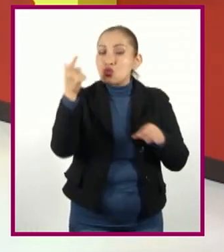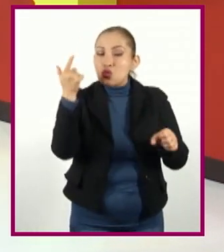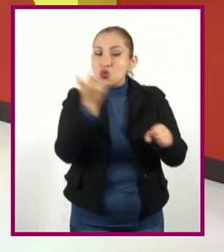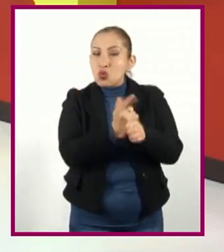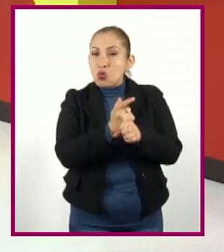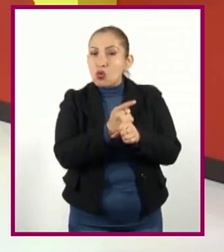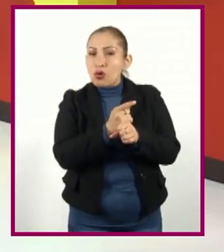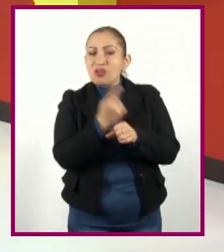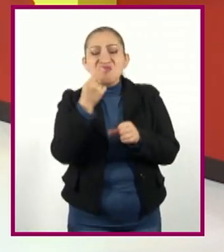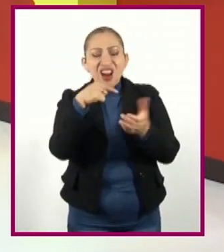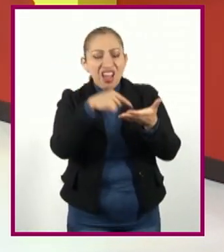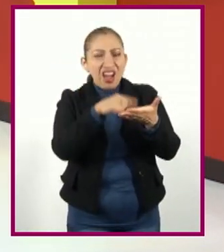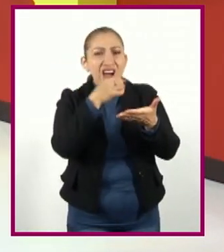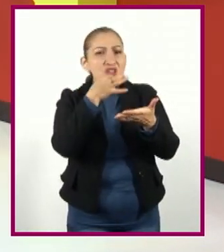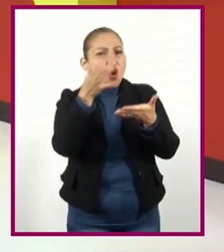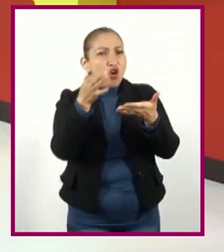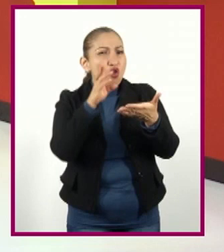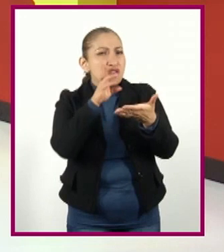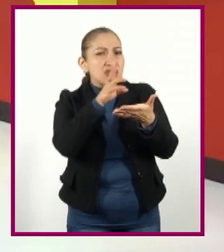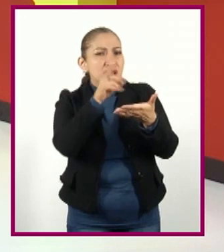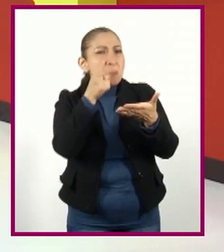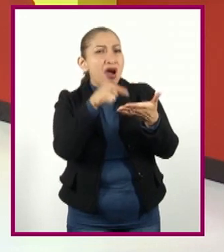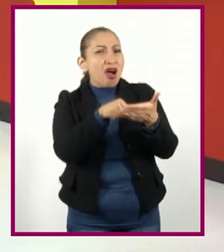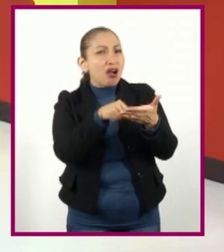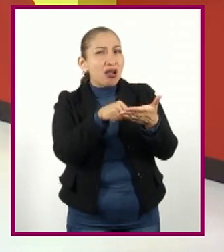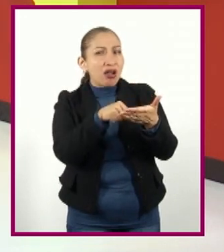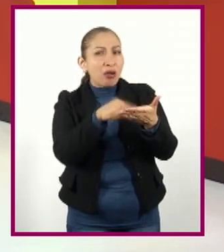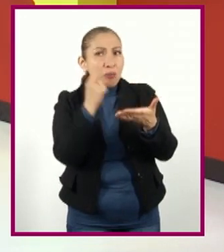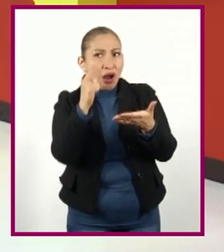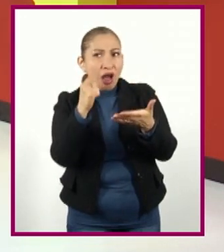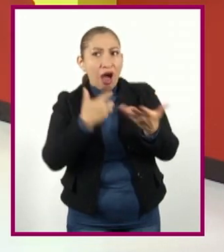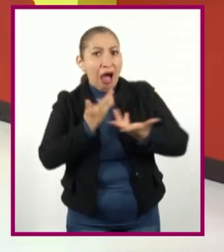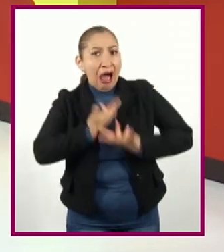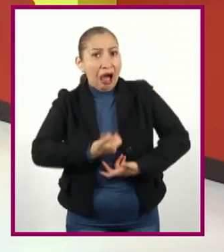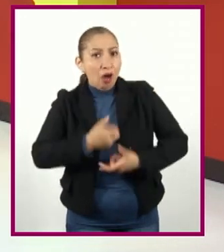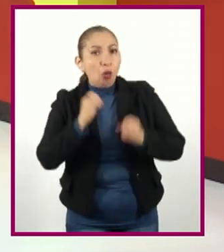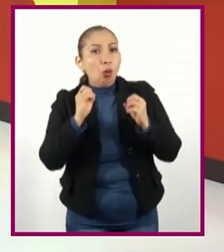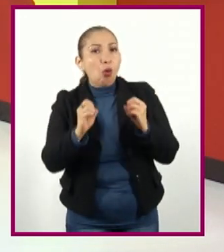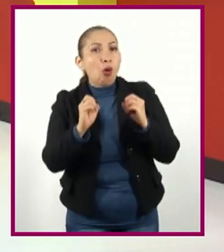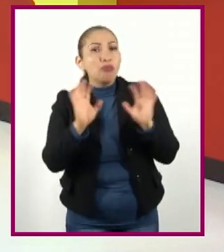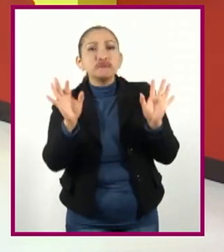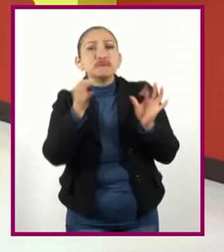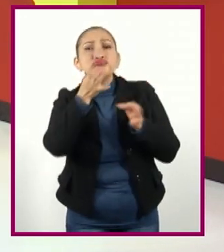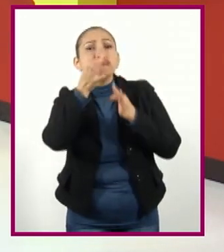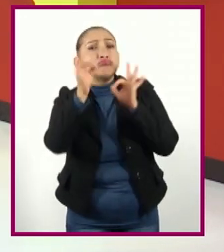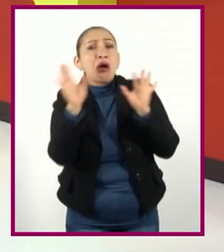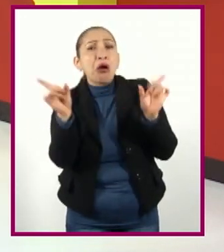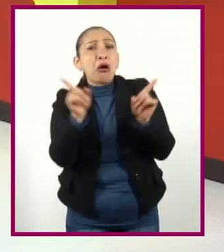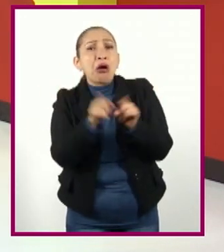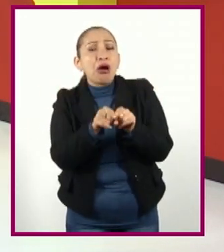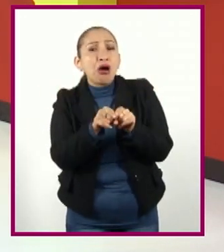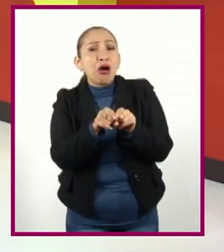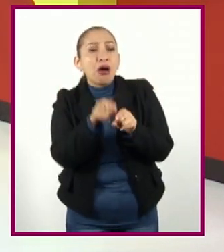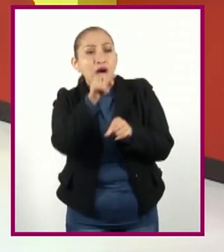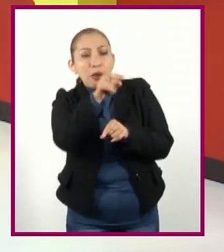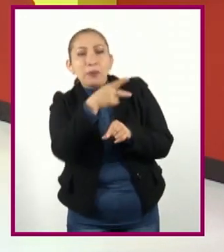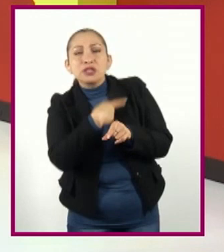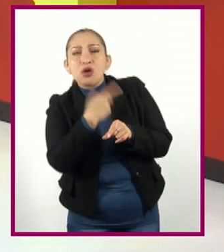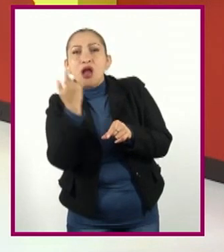el propósito con el que se escribe la noticia, en qué medio se publica y la intención o postura del